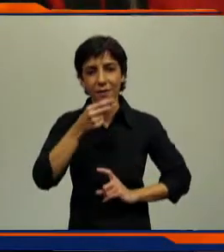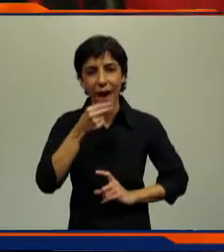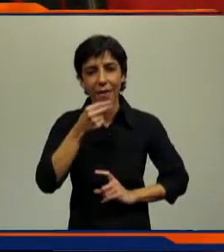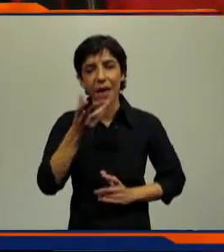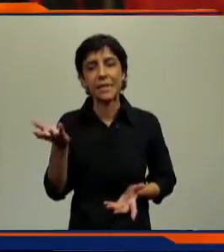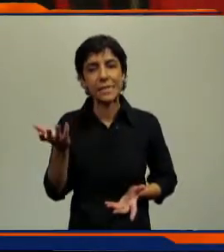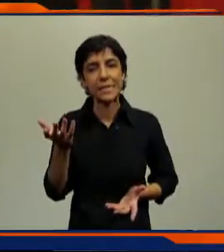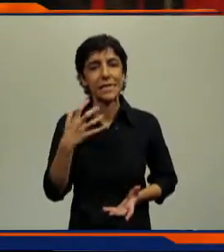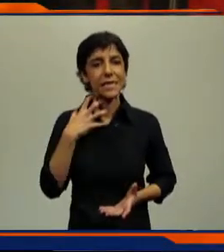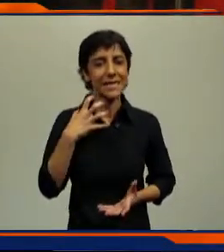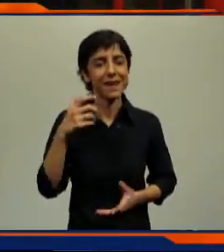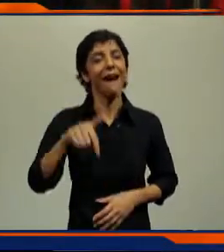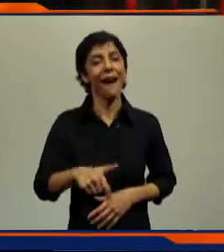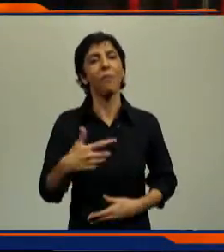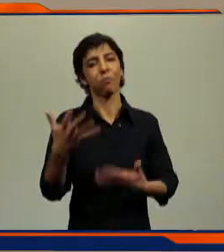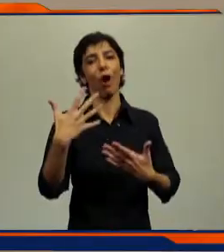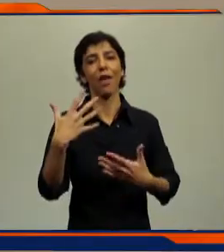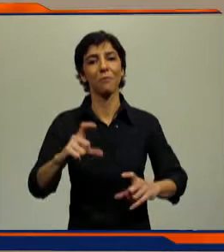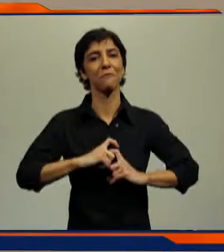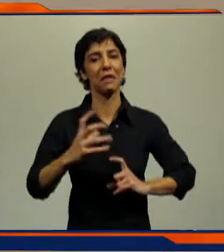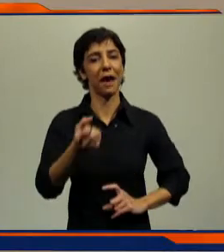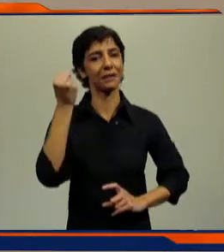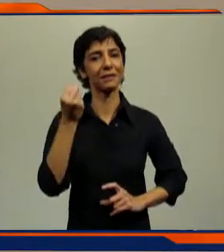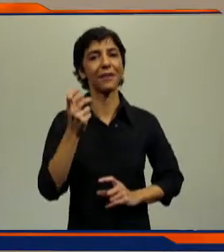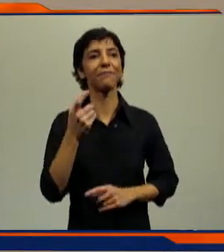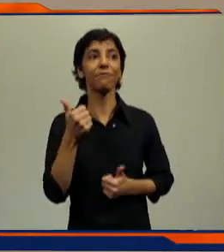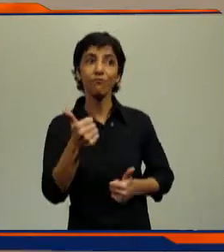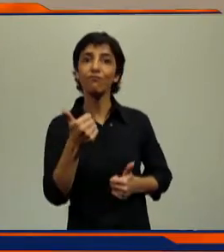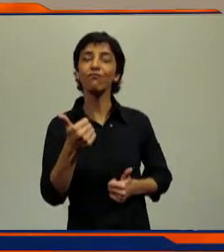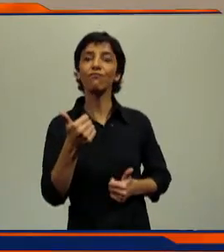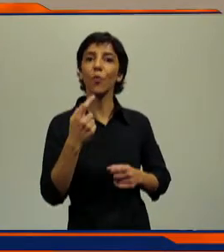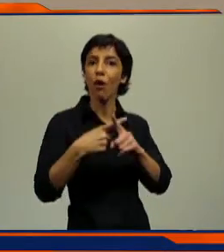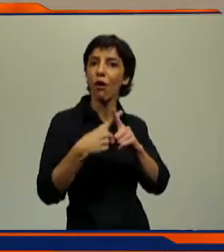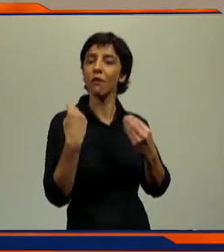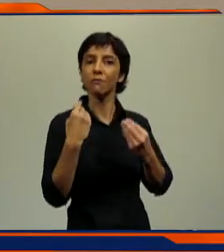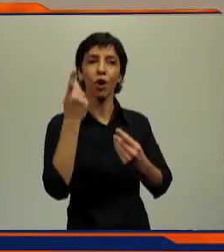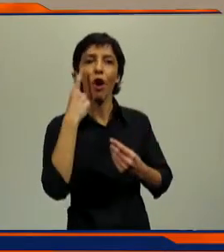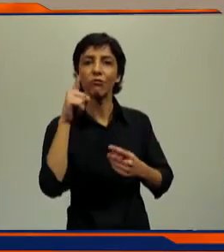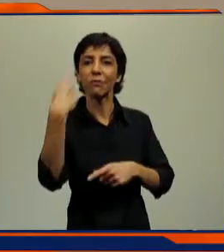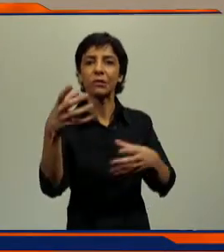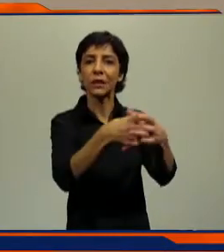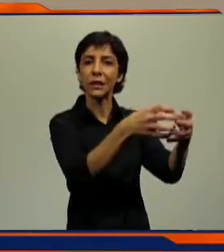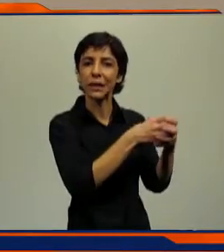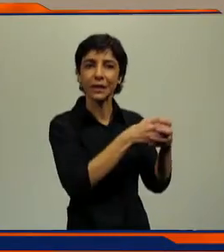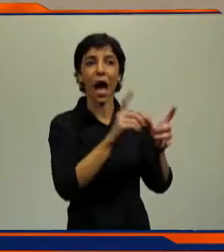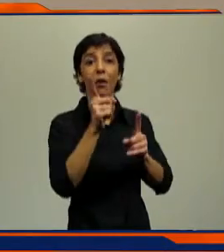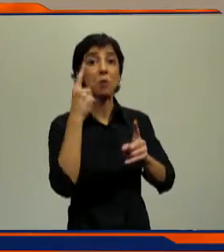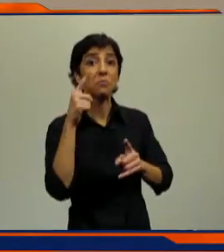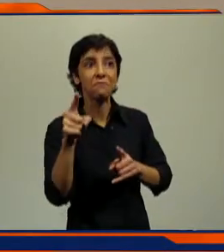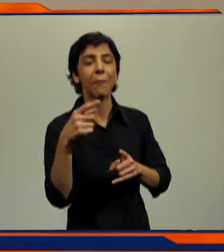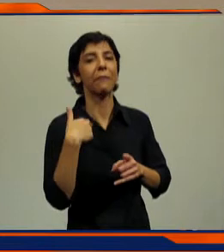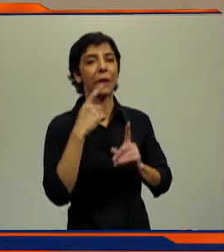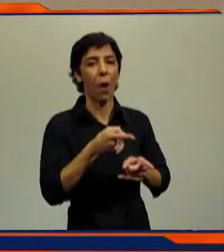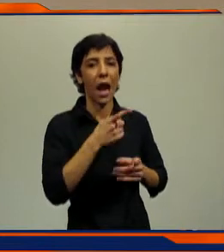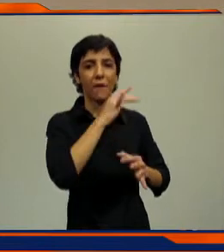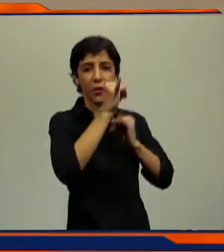lograrlo. Ayuda porque ya conocemos los adversarios. Con algunos no hemos jugado, pero hemos conseguido mucha información de ellos, así que va a ser